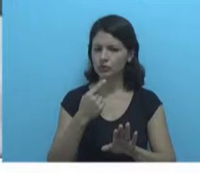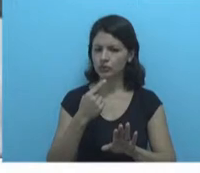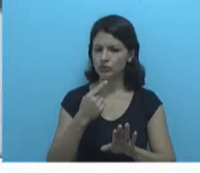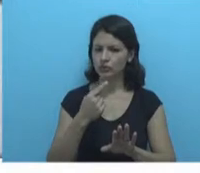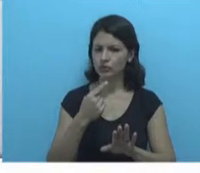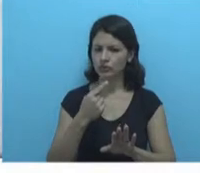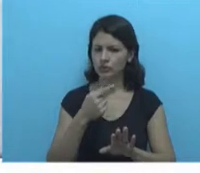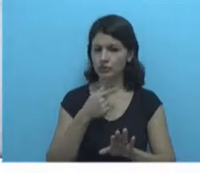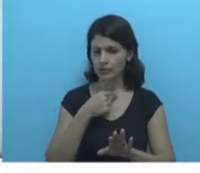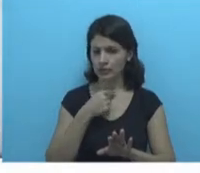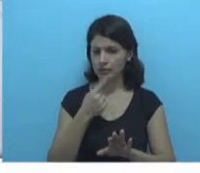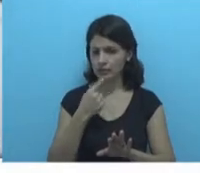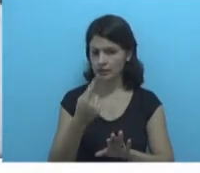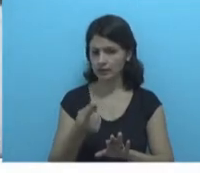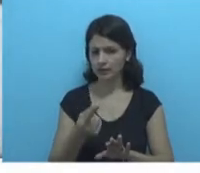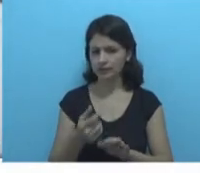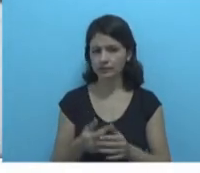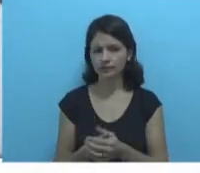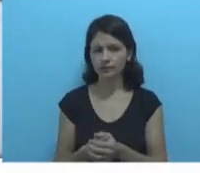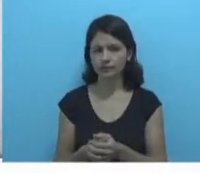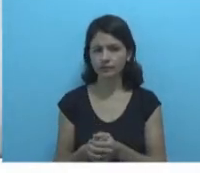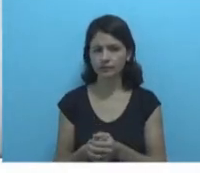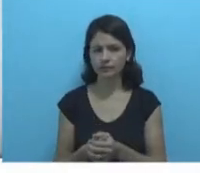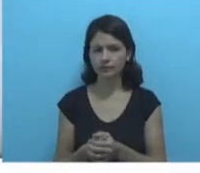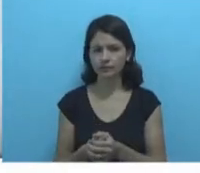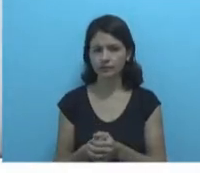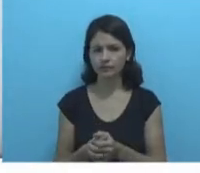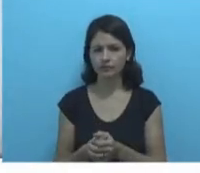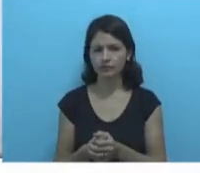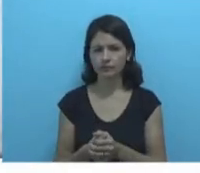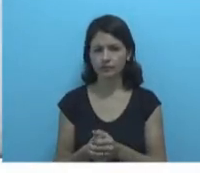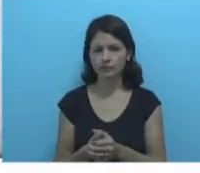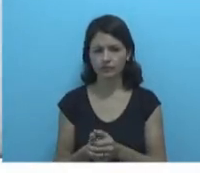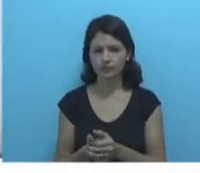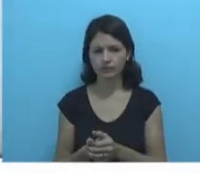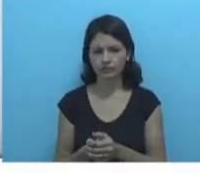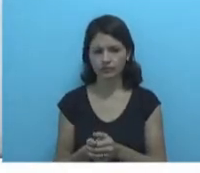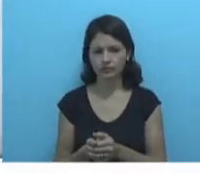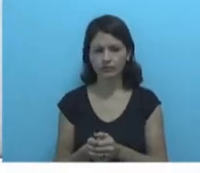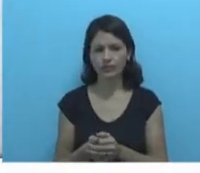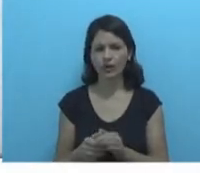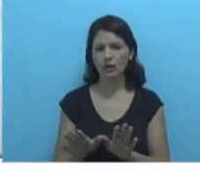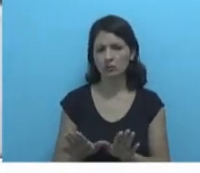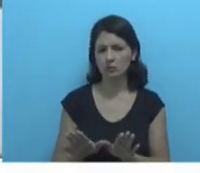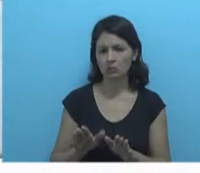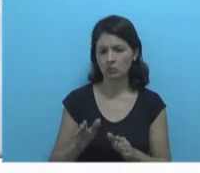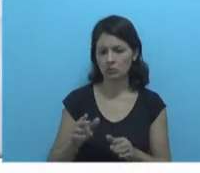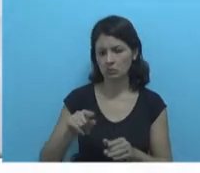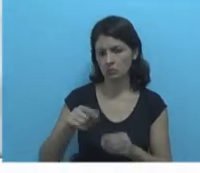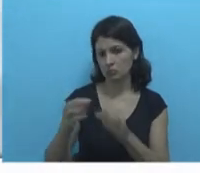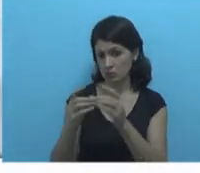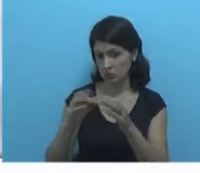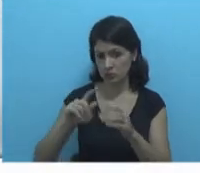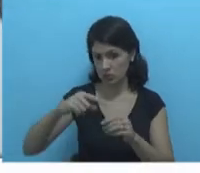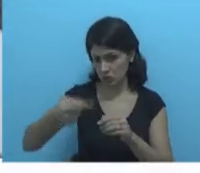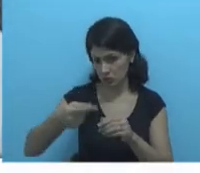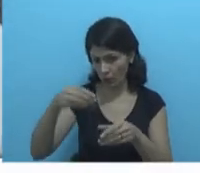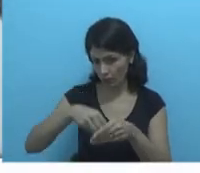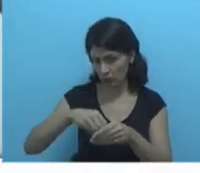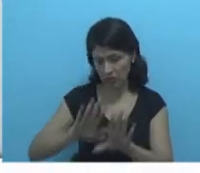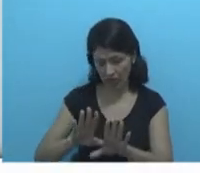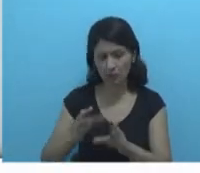dejar constancia de que en realidad, independientemente que se resuelva enviar una preferencia para una sesión, cosa que no